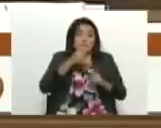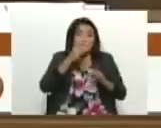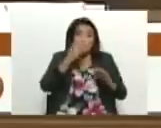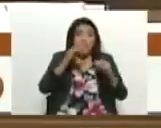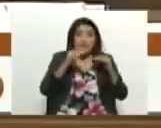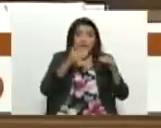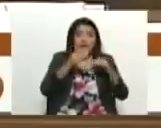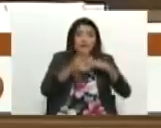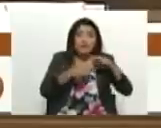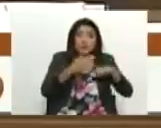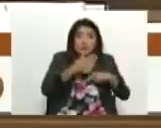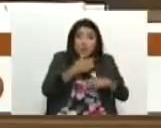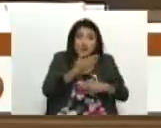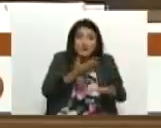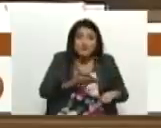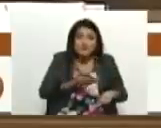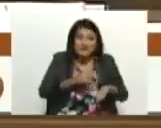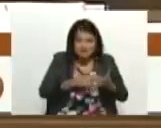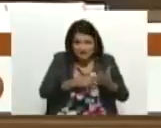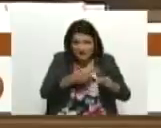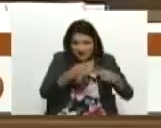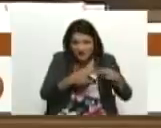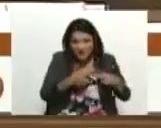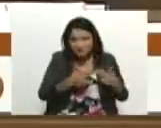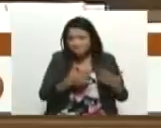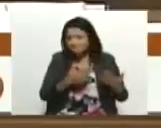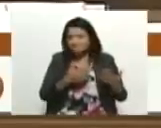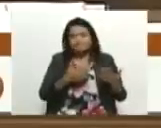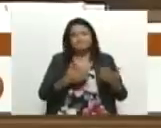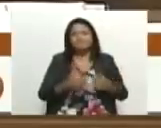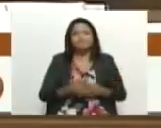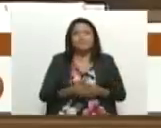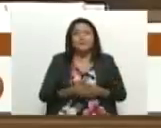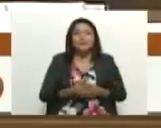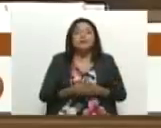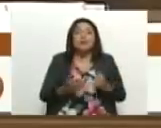valores, pues no es una revolución. Y esta es una revolución que se afinca